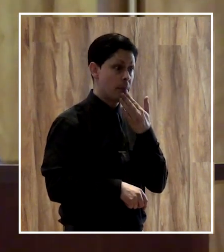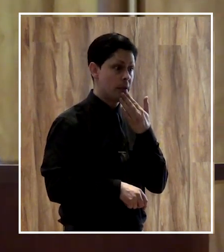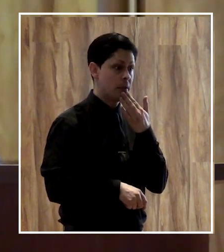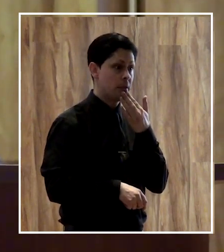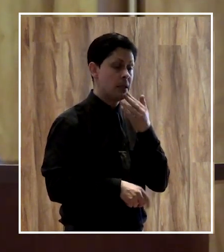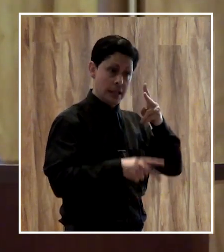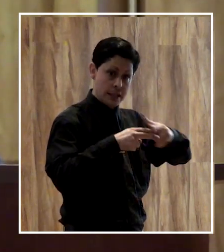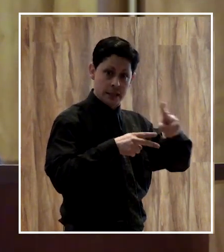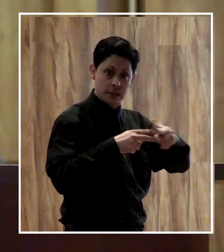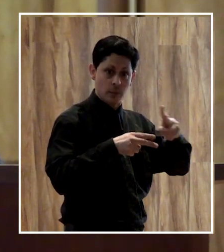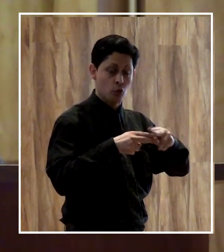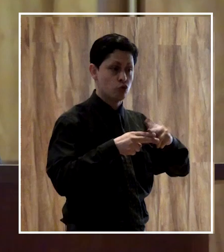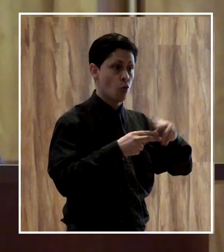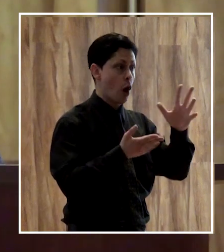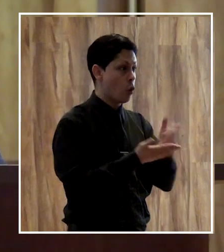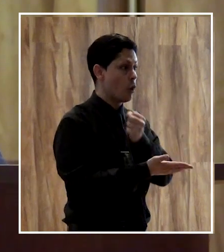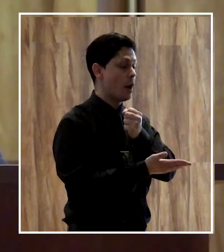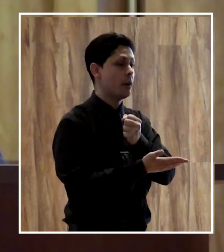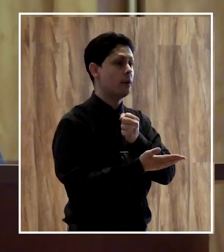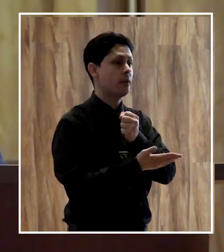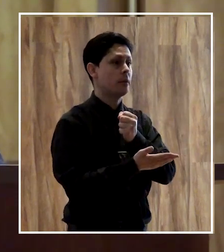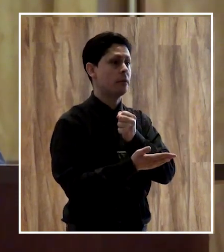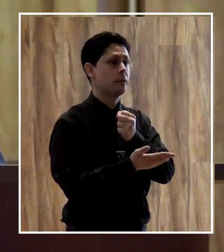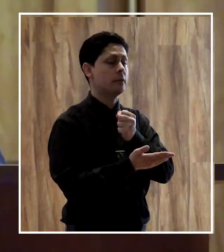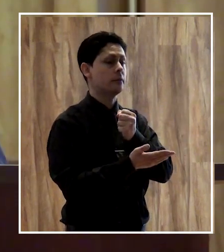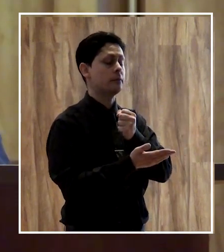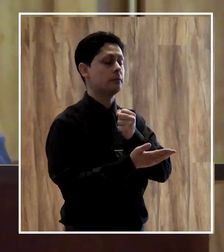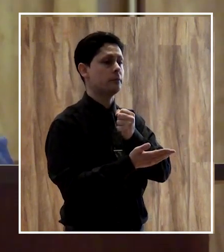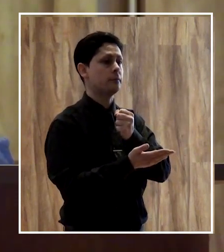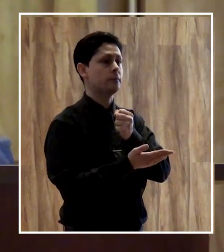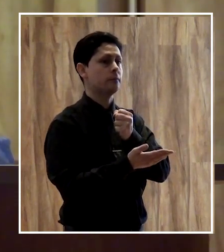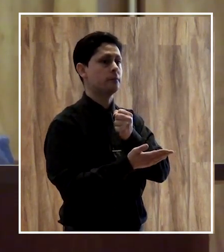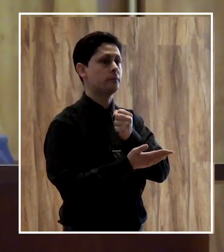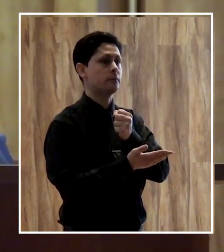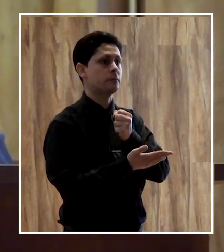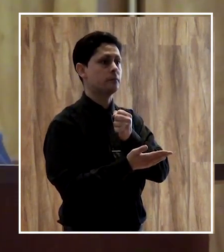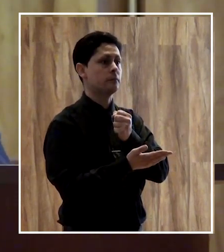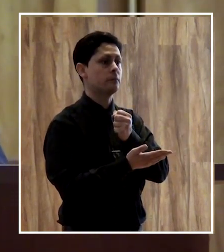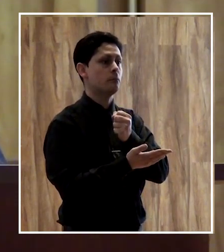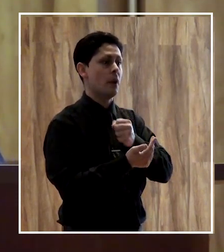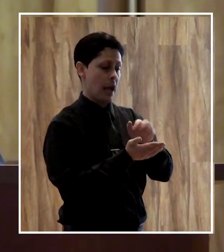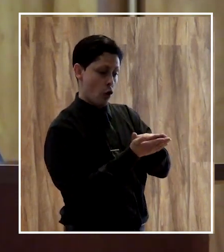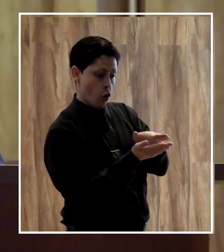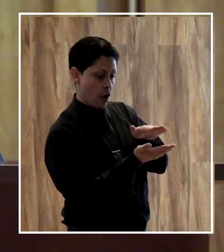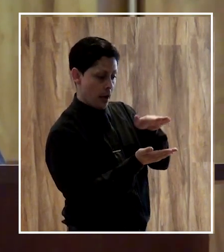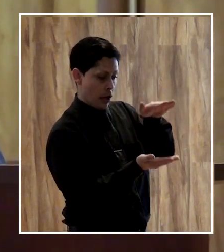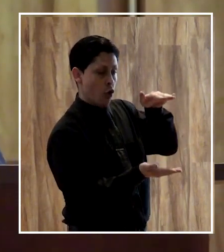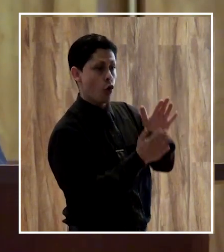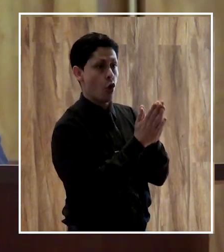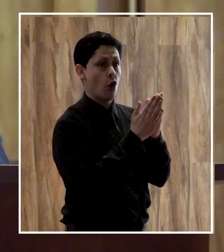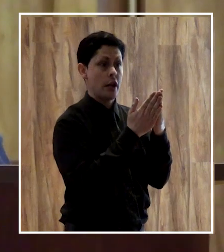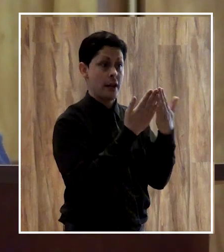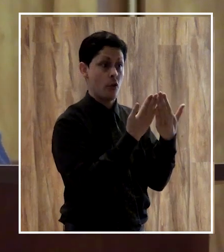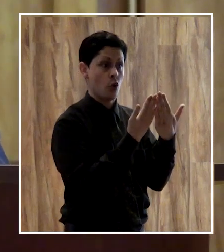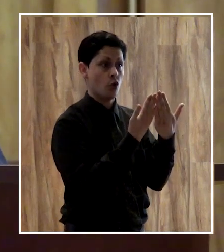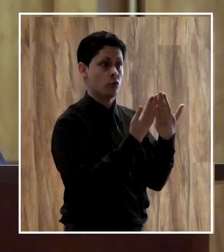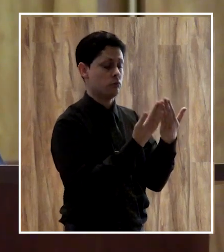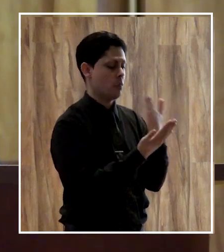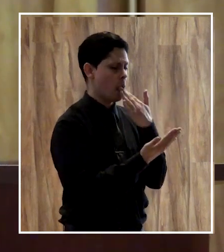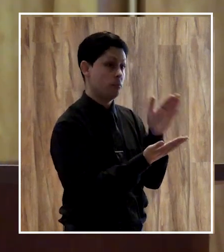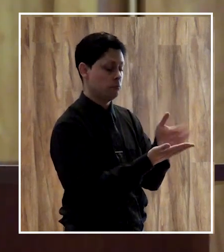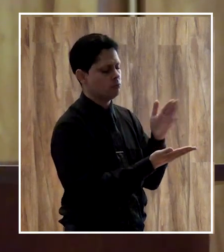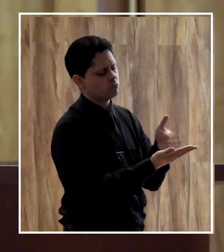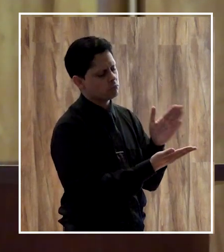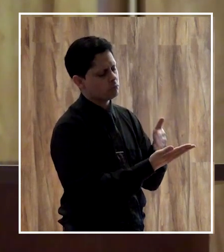alcancé a lograr que mi nombre apareciera en uno de los libros que fue producto de